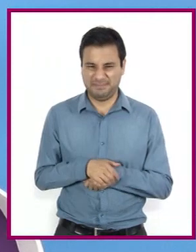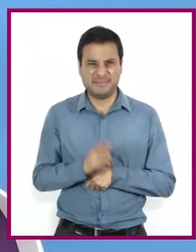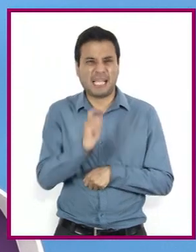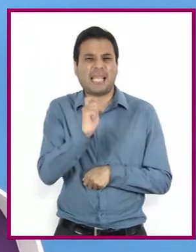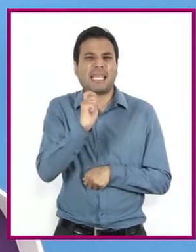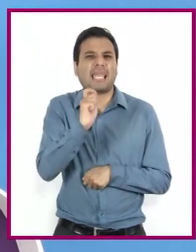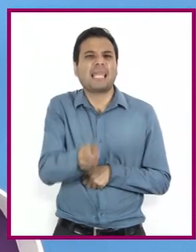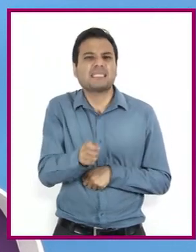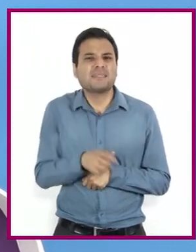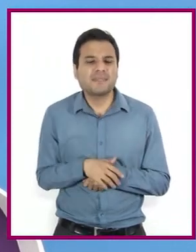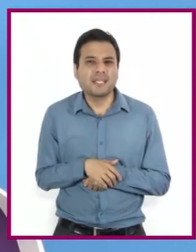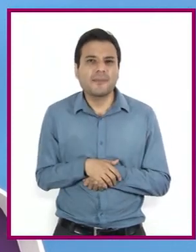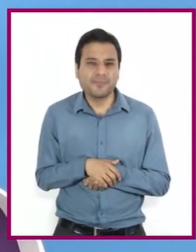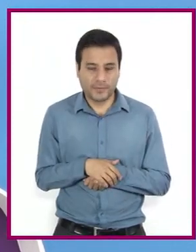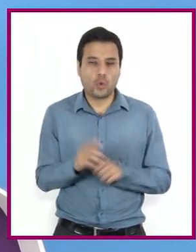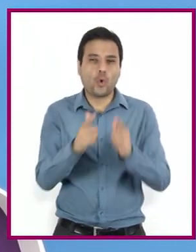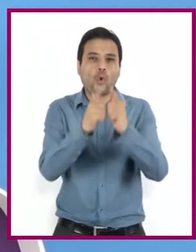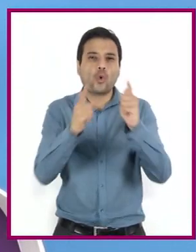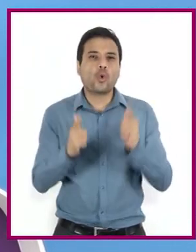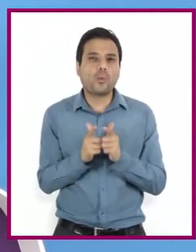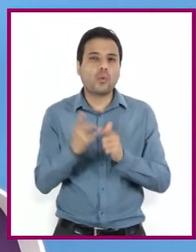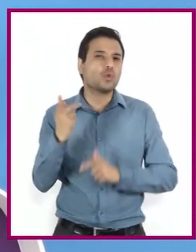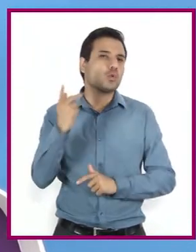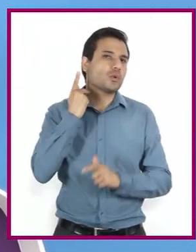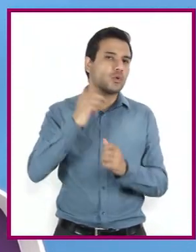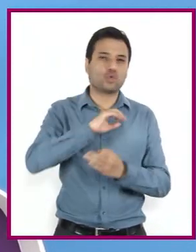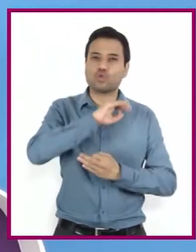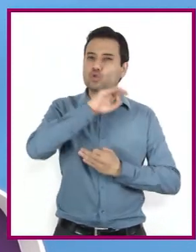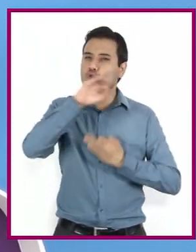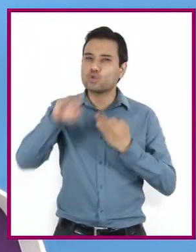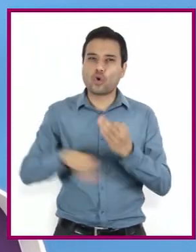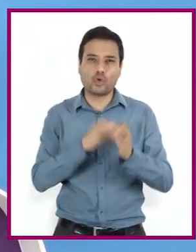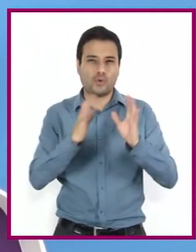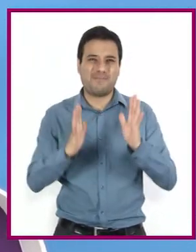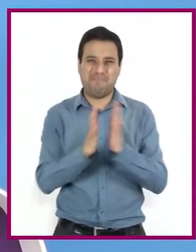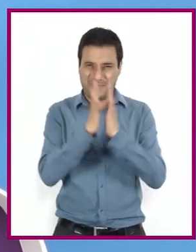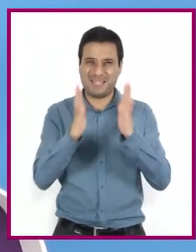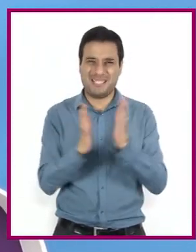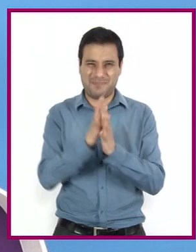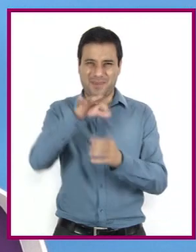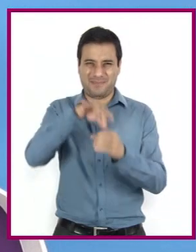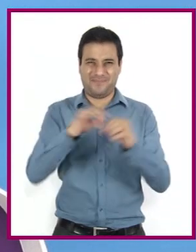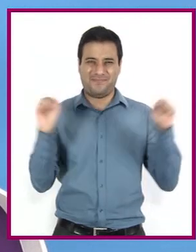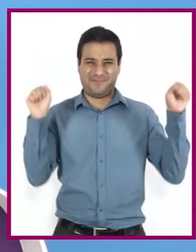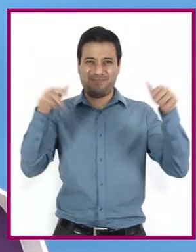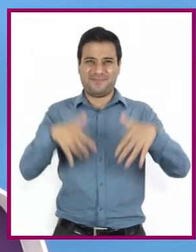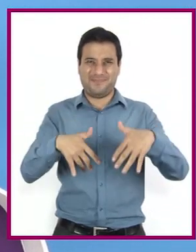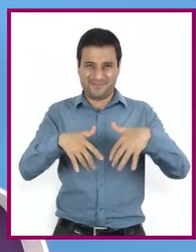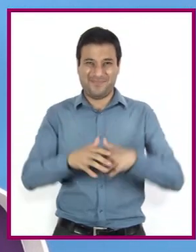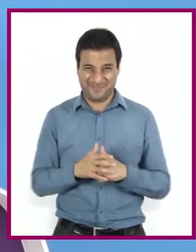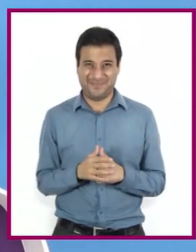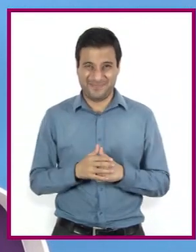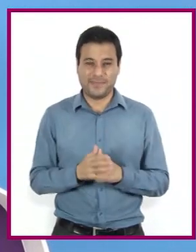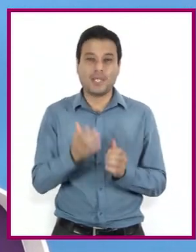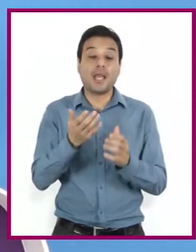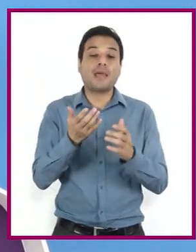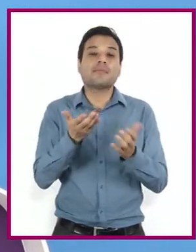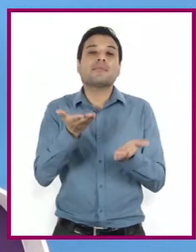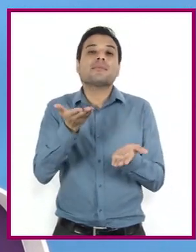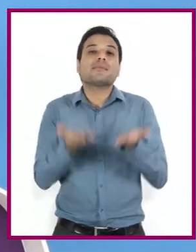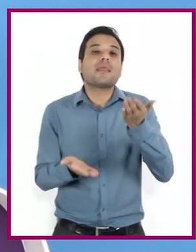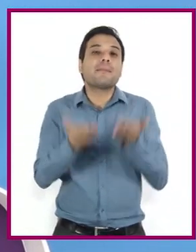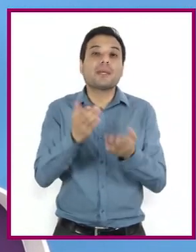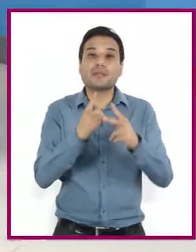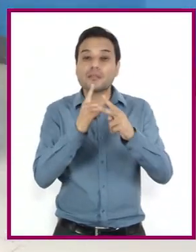decir, todos los partidos que participaran en una jornada electoral, a partir de su número de votos,